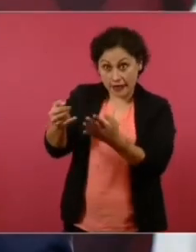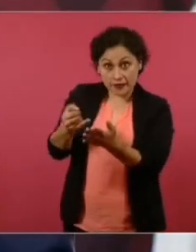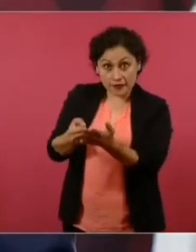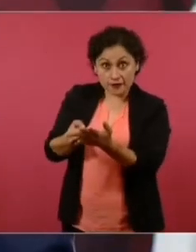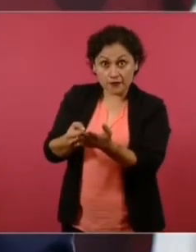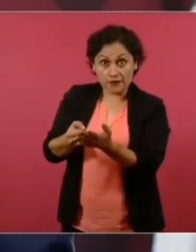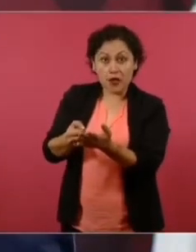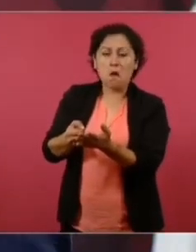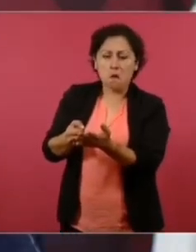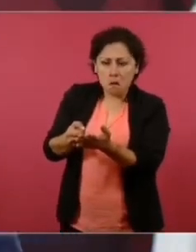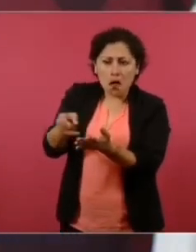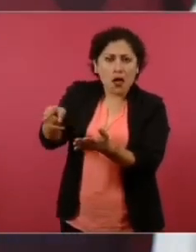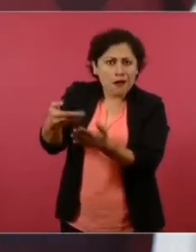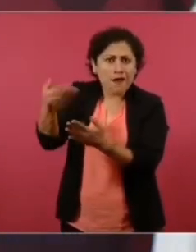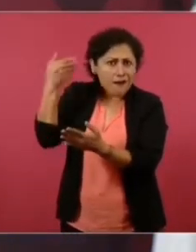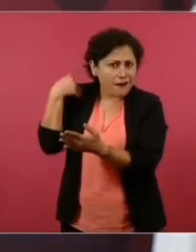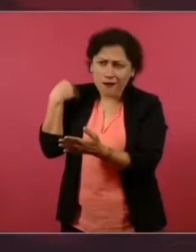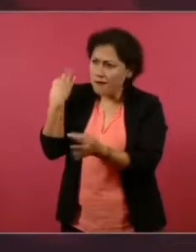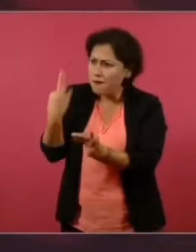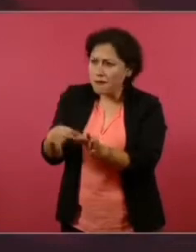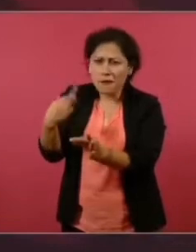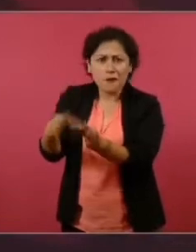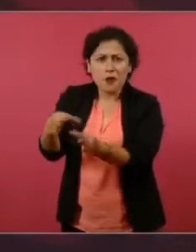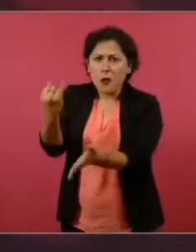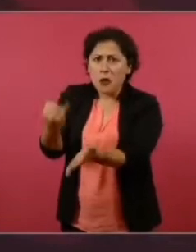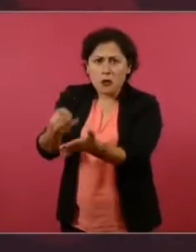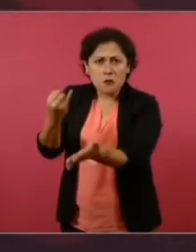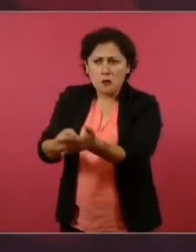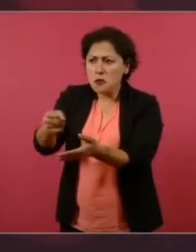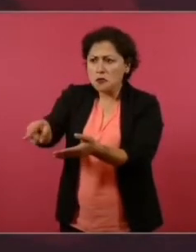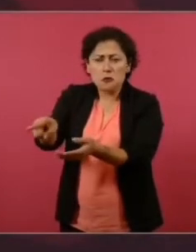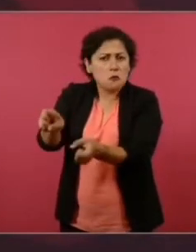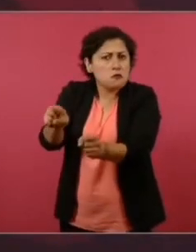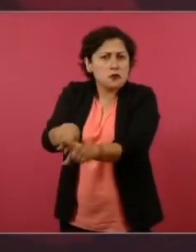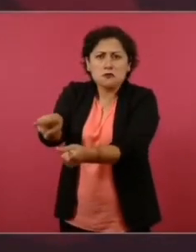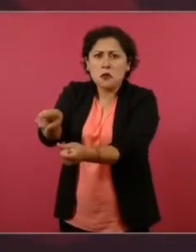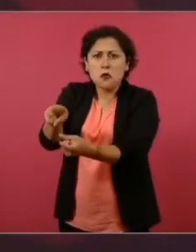menor. Estamos hablando de que no pagaban impuestos los de arriba.